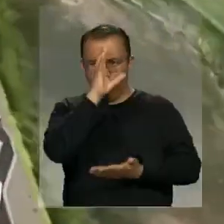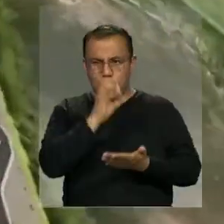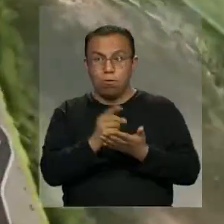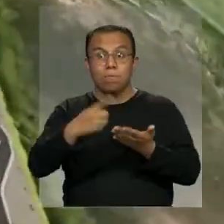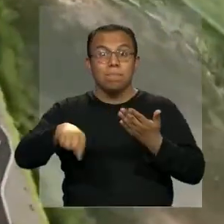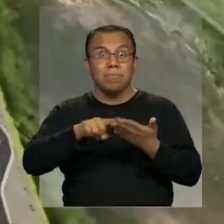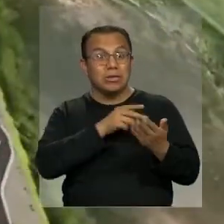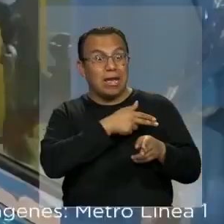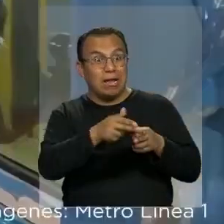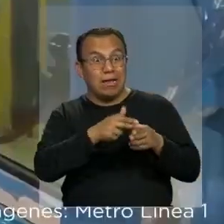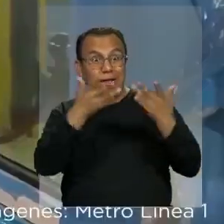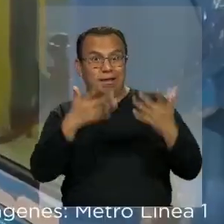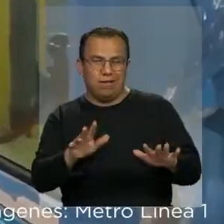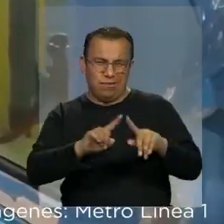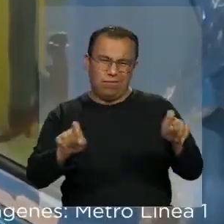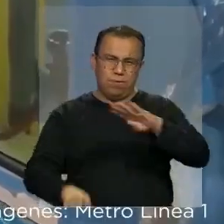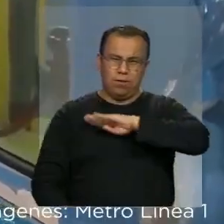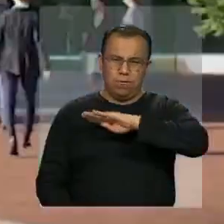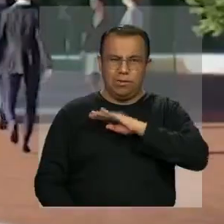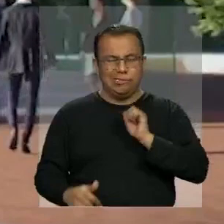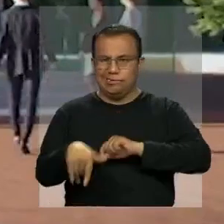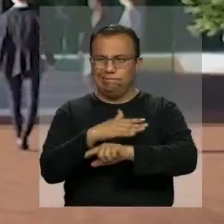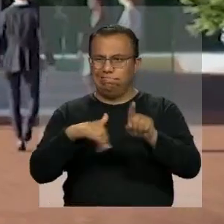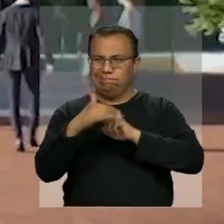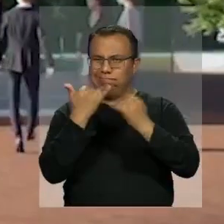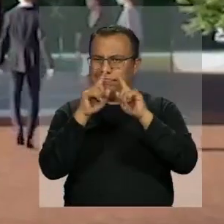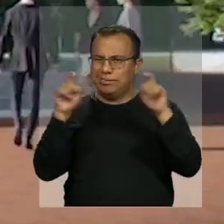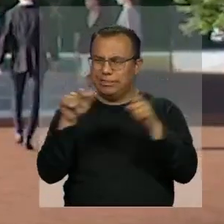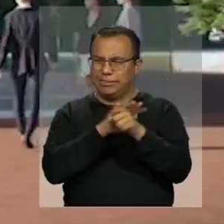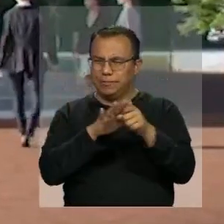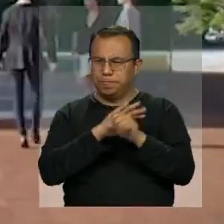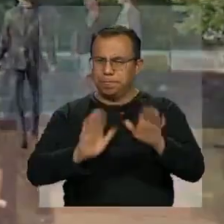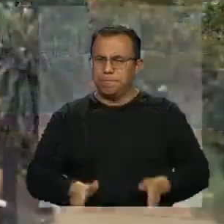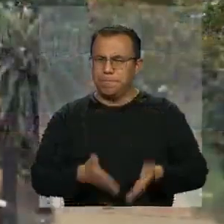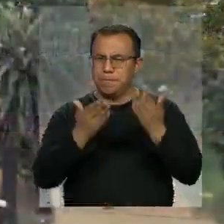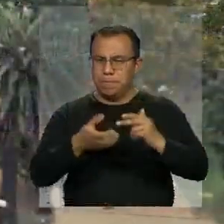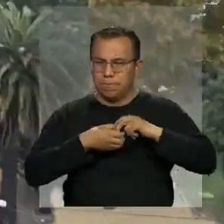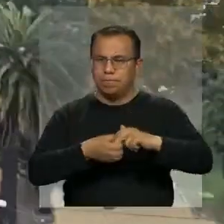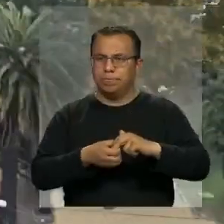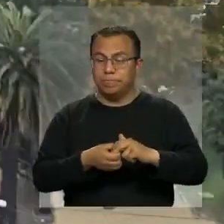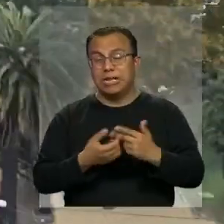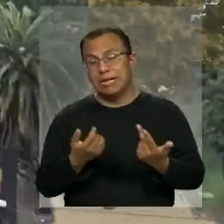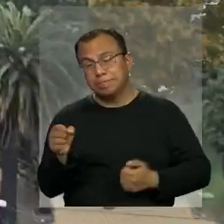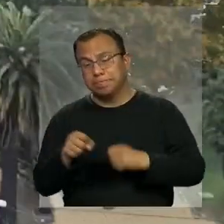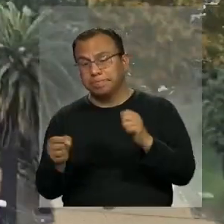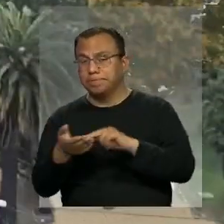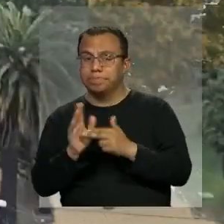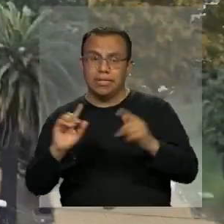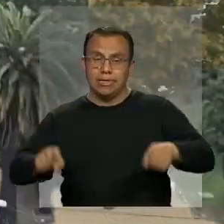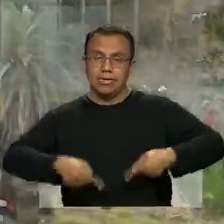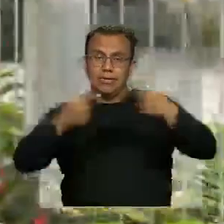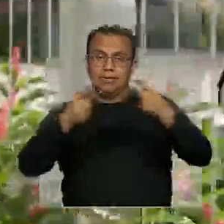plena recta final de las elecciones locales. Un panorama que, más allá de un asunto para mejorar la movilidad de los bogotanos, podría reducirse a